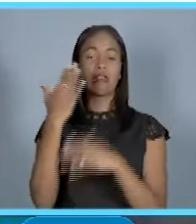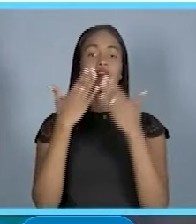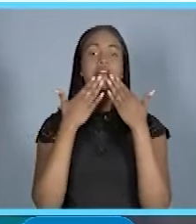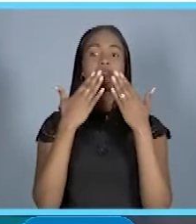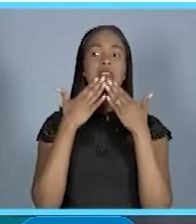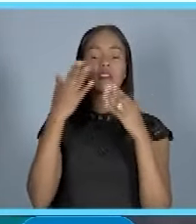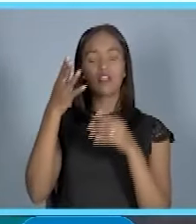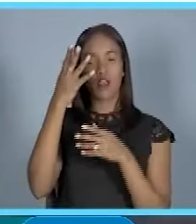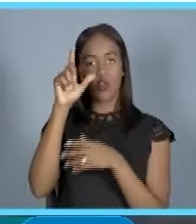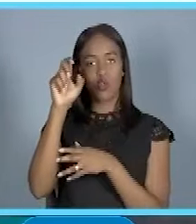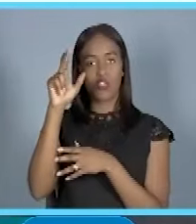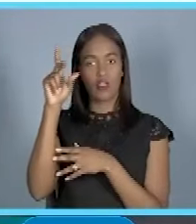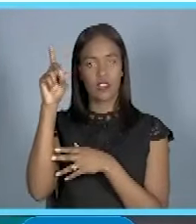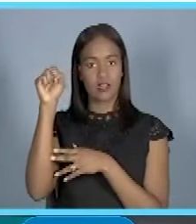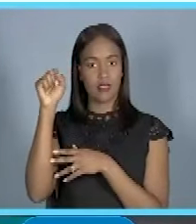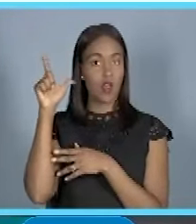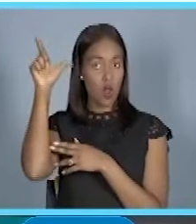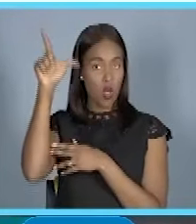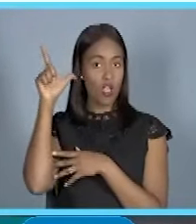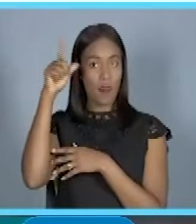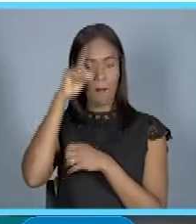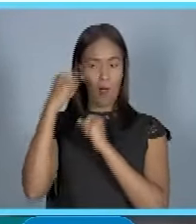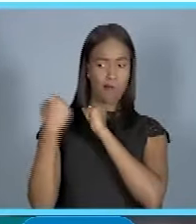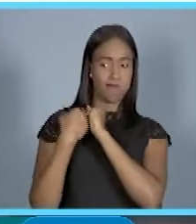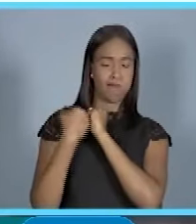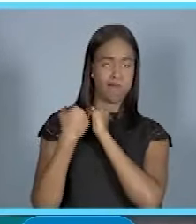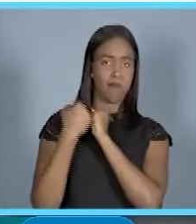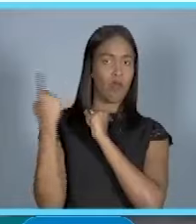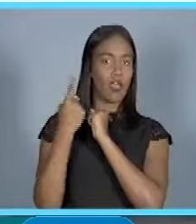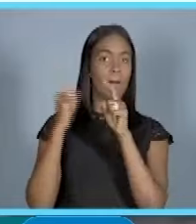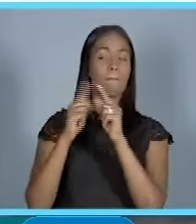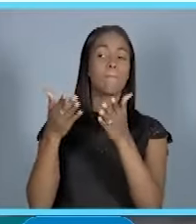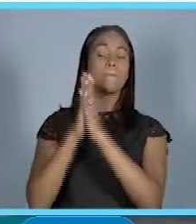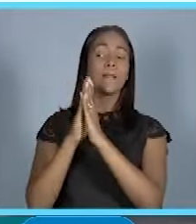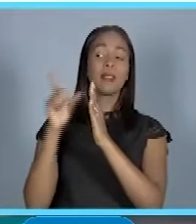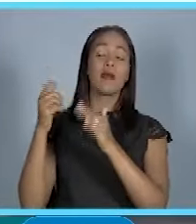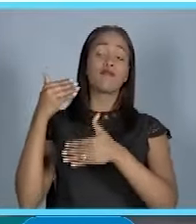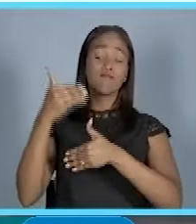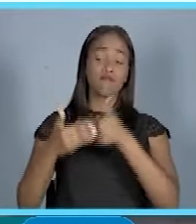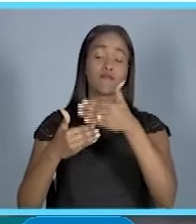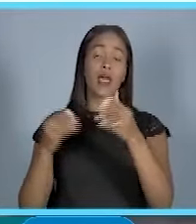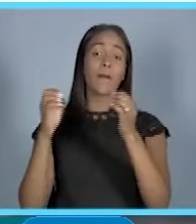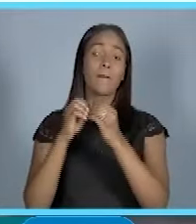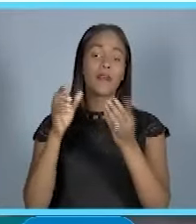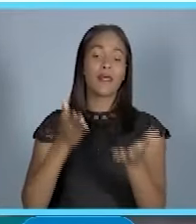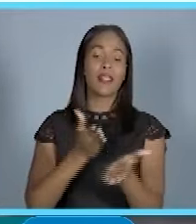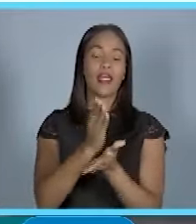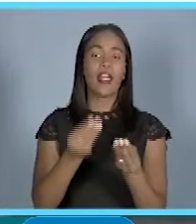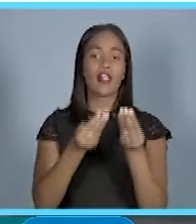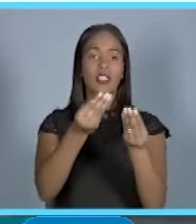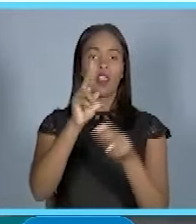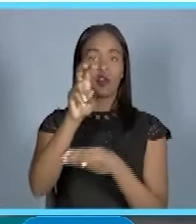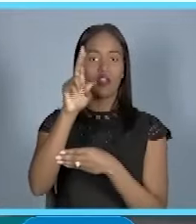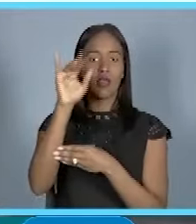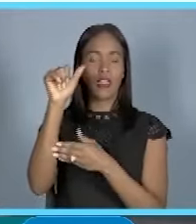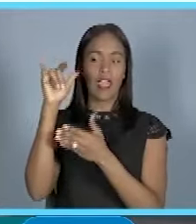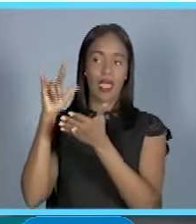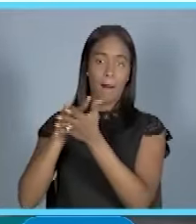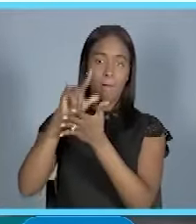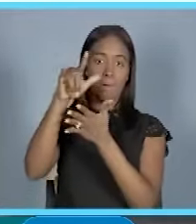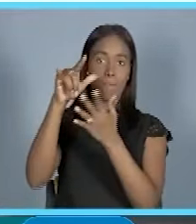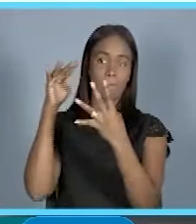agradeció a Londres por su apoyo durante el último año, pero pidió que den un paso más accediendo a entregar a Ucrania aviones de